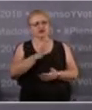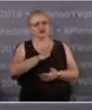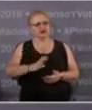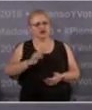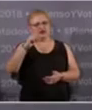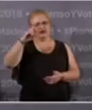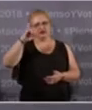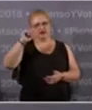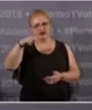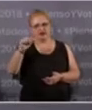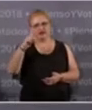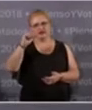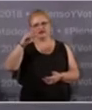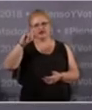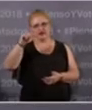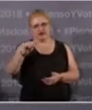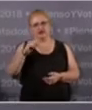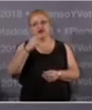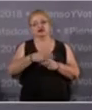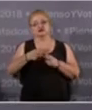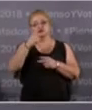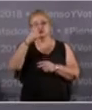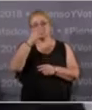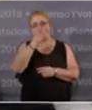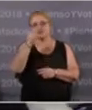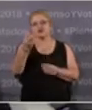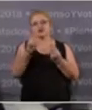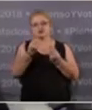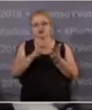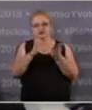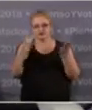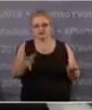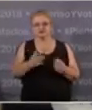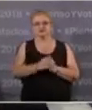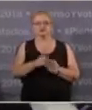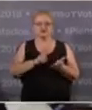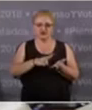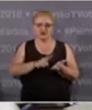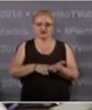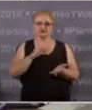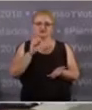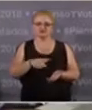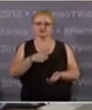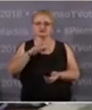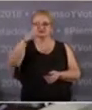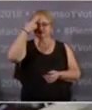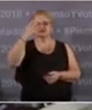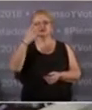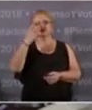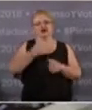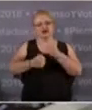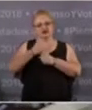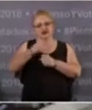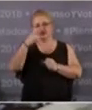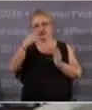Dávila en hasta un minuto, candidata, por favor. Muchas gracias. Vale la pena mencionar que México firmó en el año 2000 la Convención de las Naciones